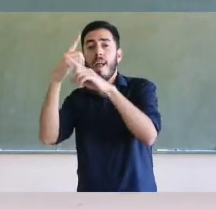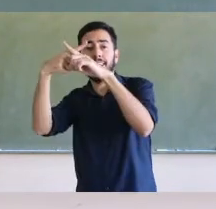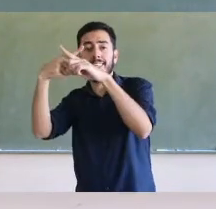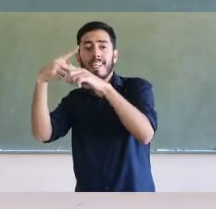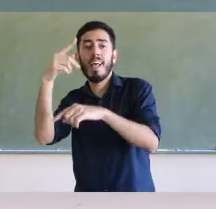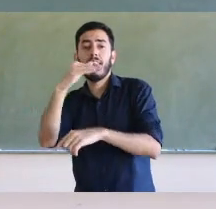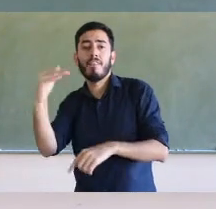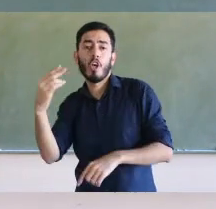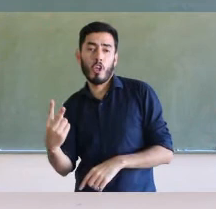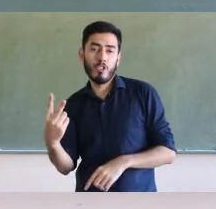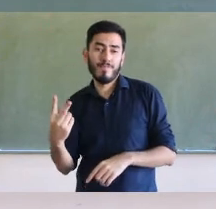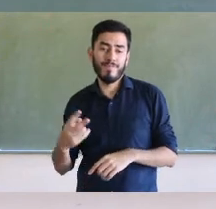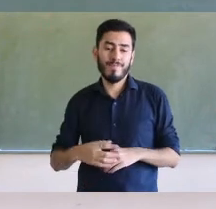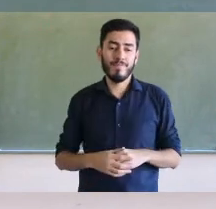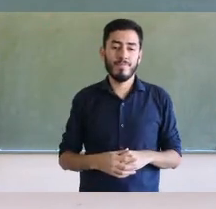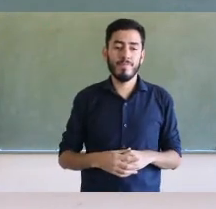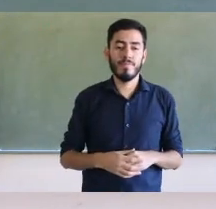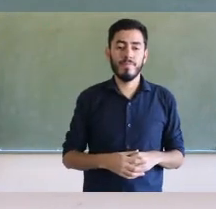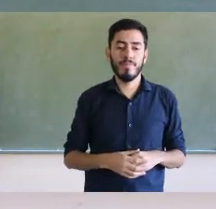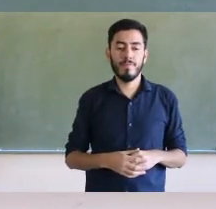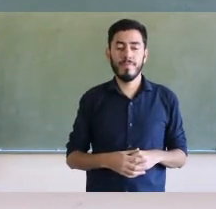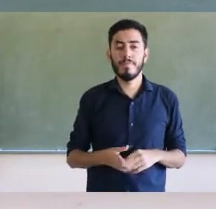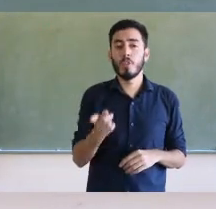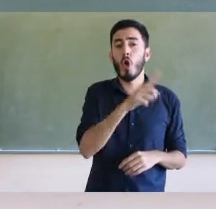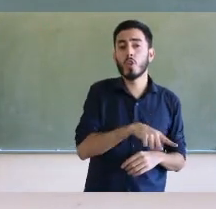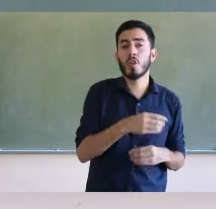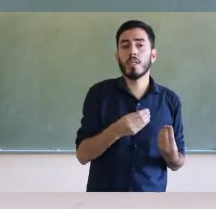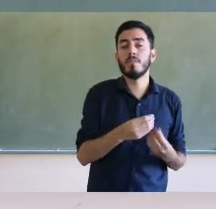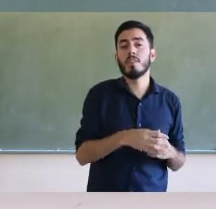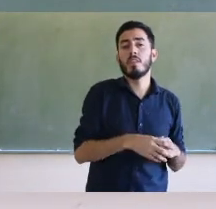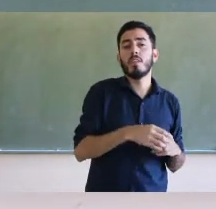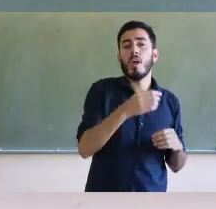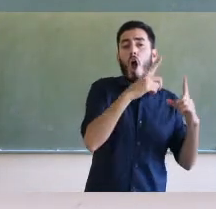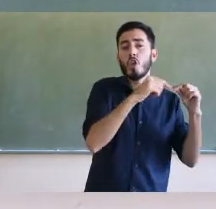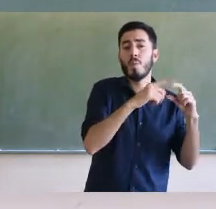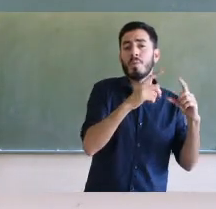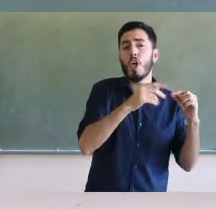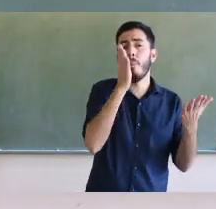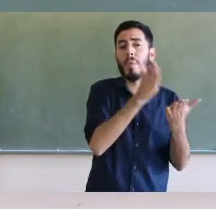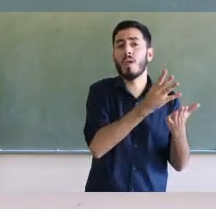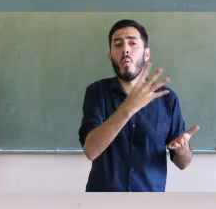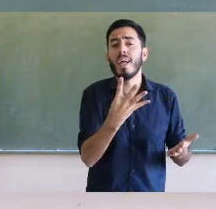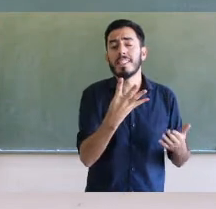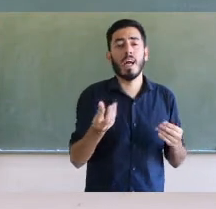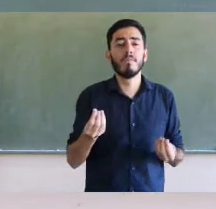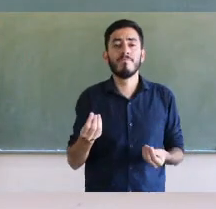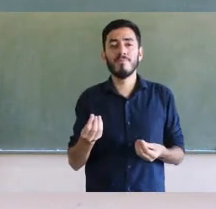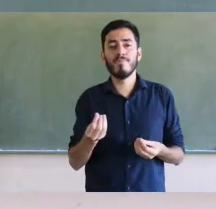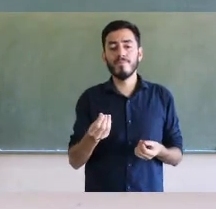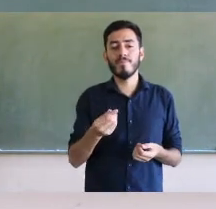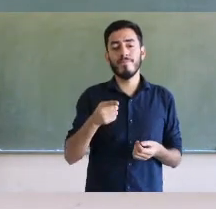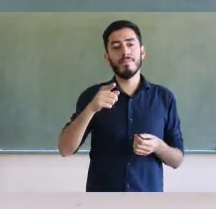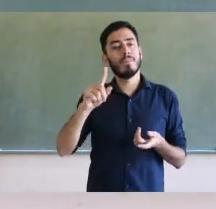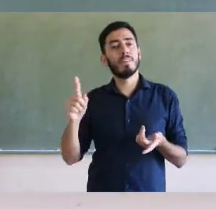¿sí? Escrito como fracción. Por otra parte tenemos la cuarta parte de un número. ¿Qué pasa con la cuarta parte de un número? Nos